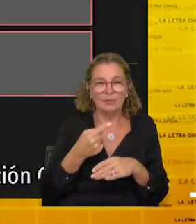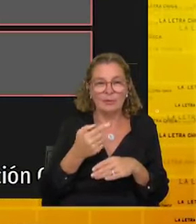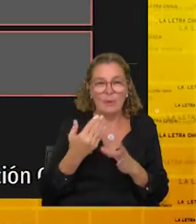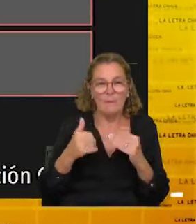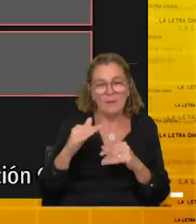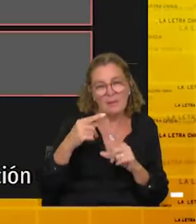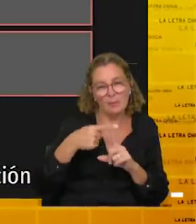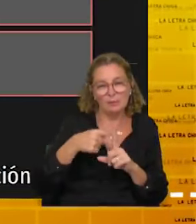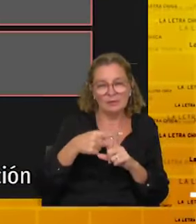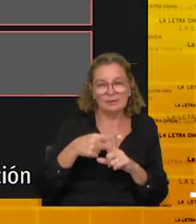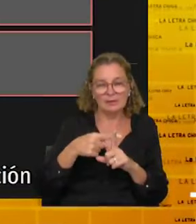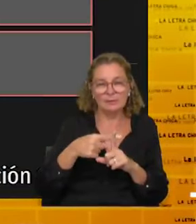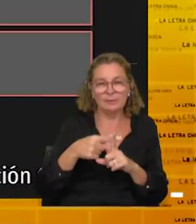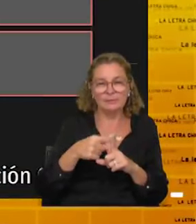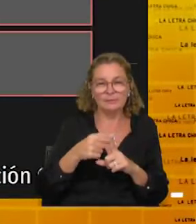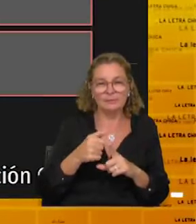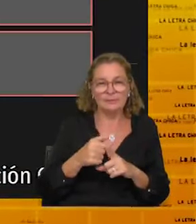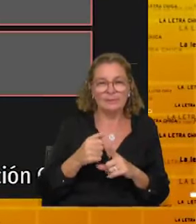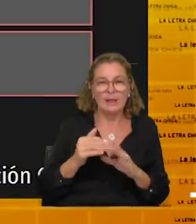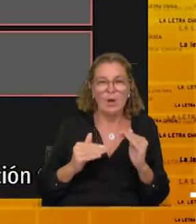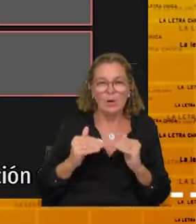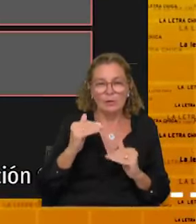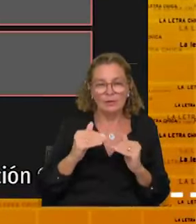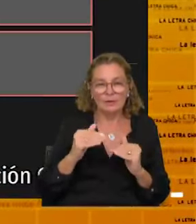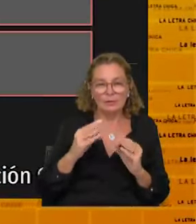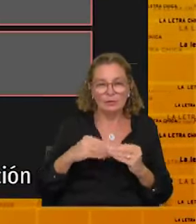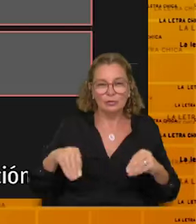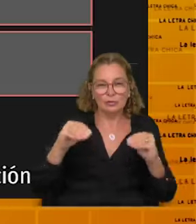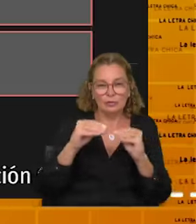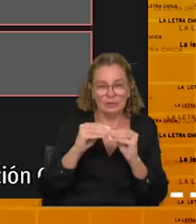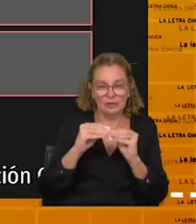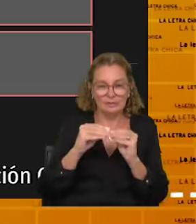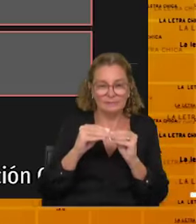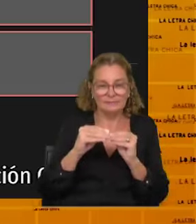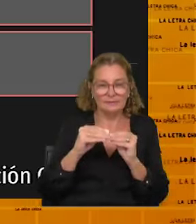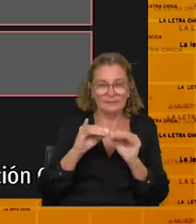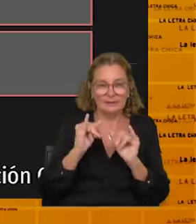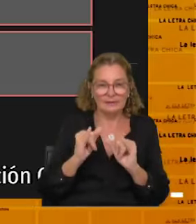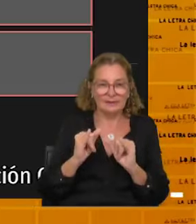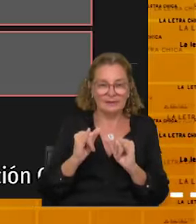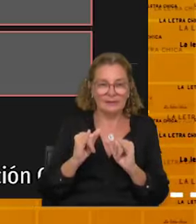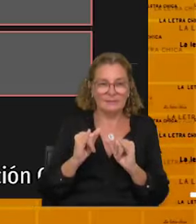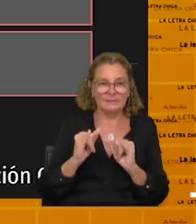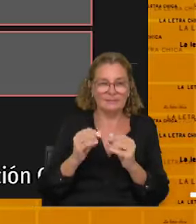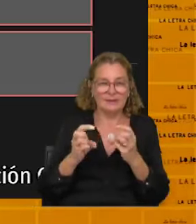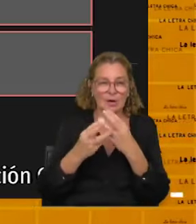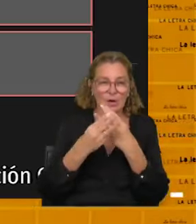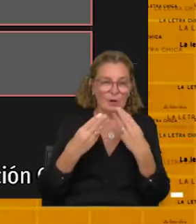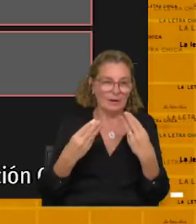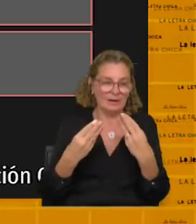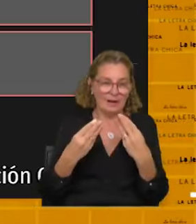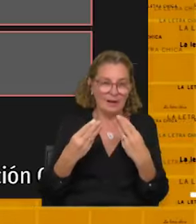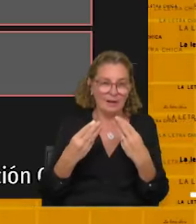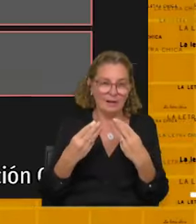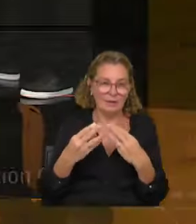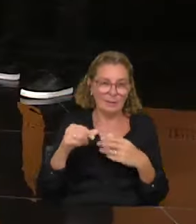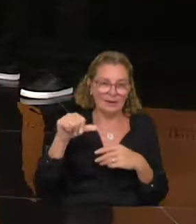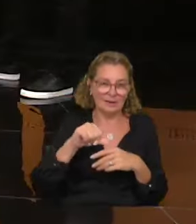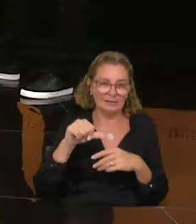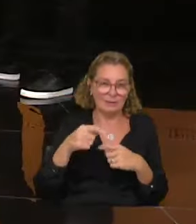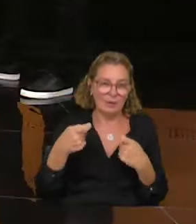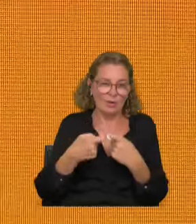más positivo Aunque Sí en la totalidad de los casos eh Son son Generalmente comentarios negativos